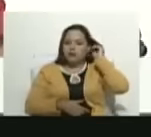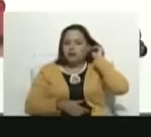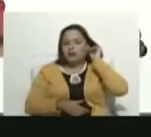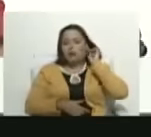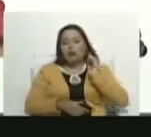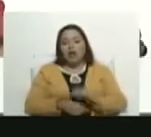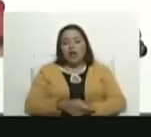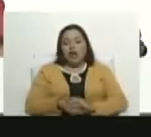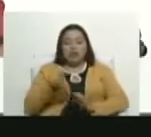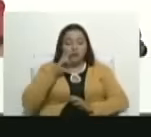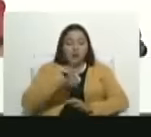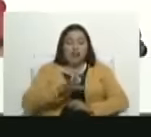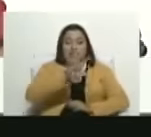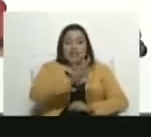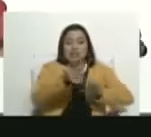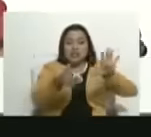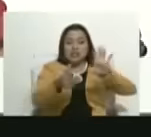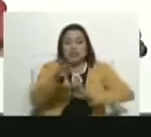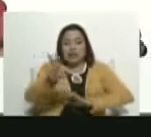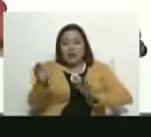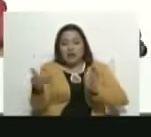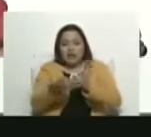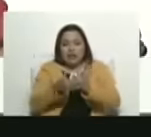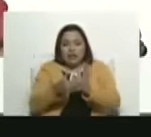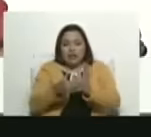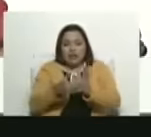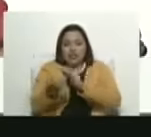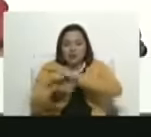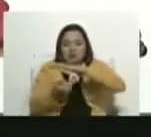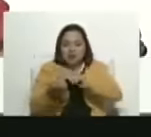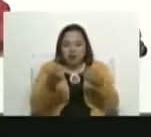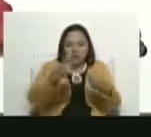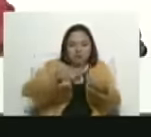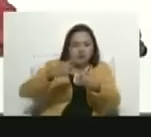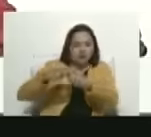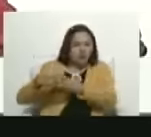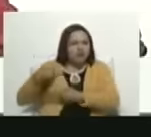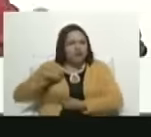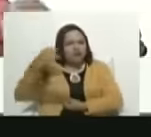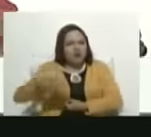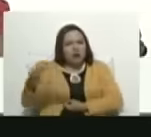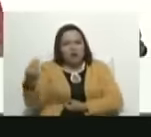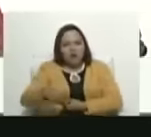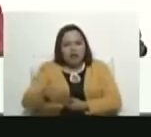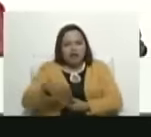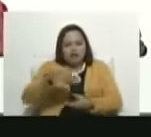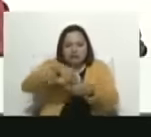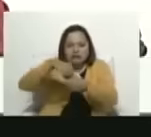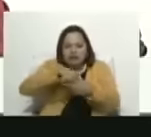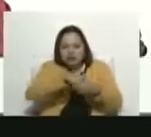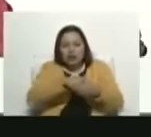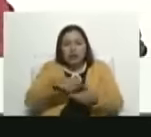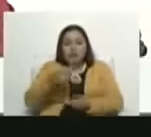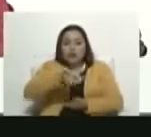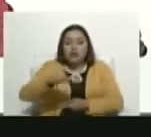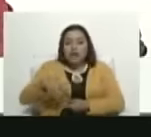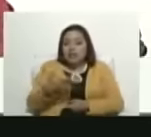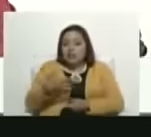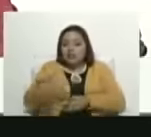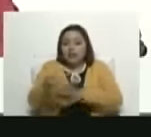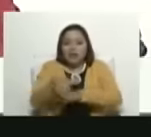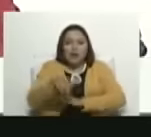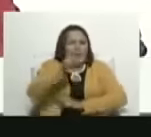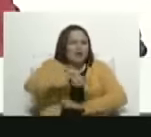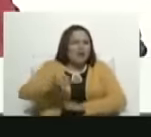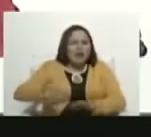sumar más, pero muchas más. Me lo dice el instinto, porque es lo que uno siente en la calle. Gente, mira, que